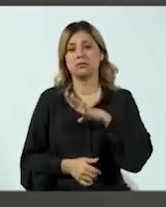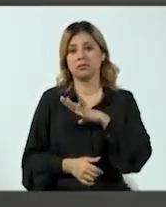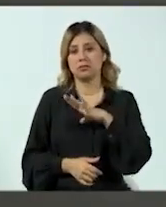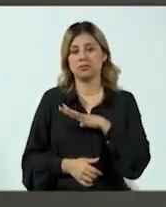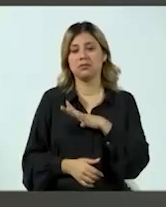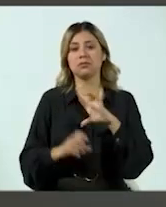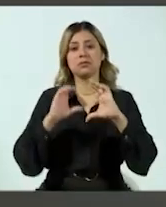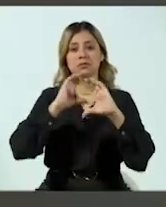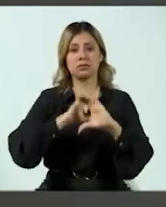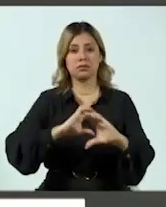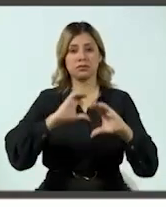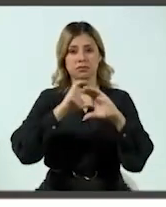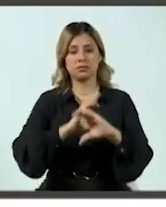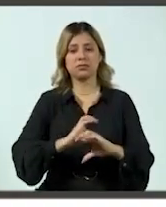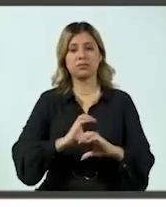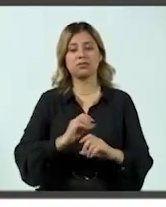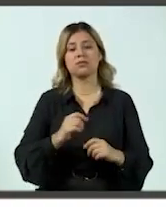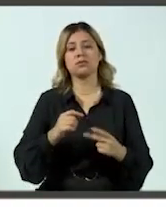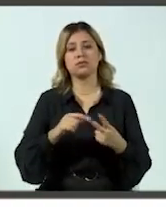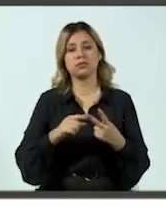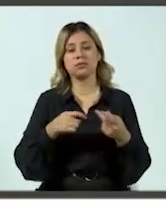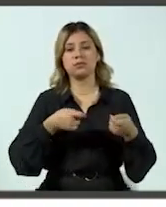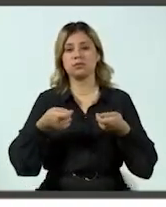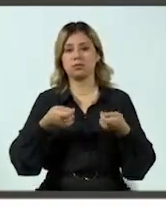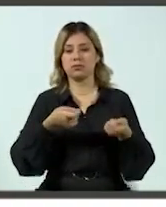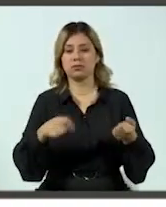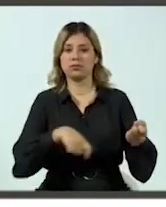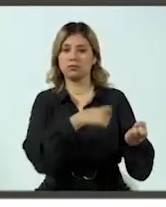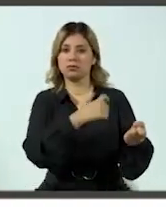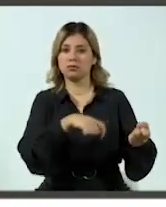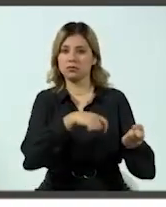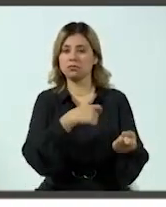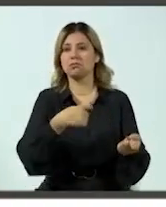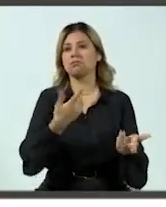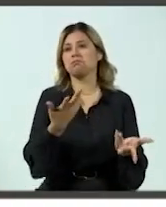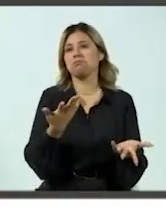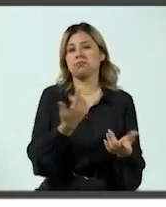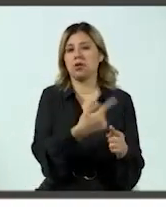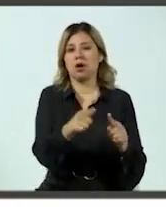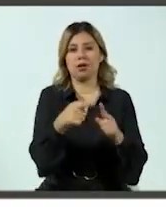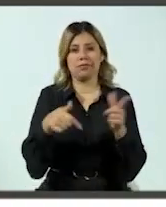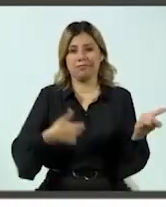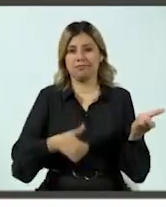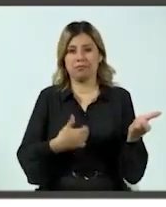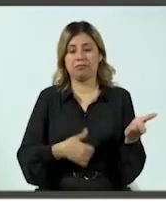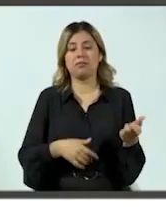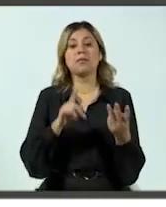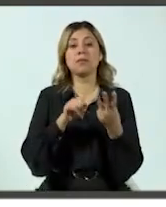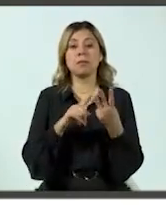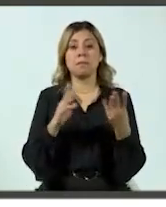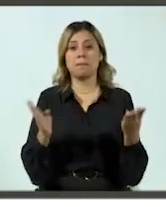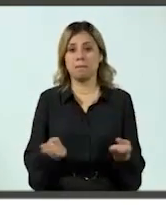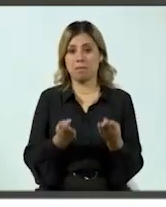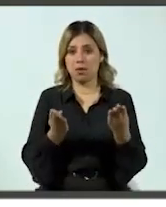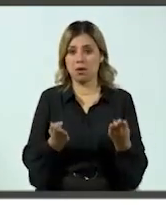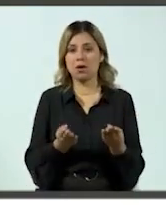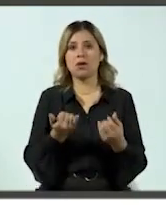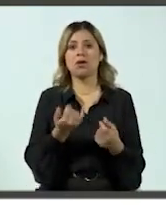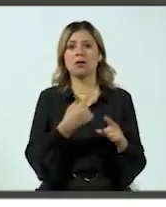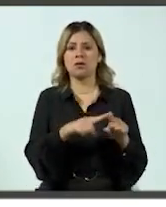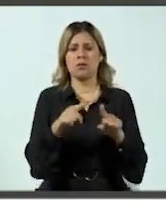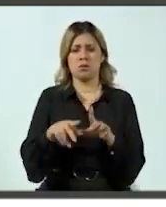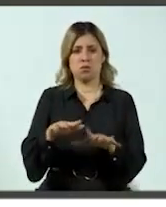canto dominio de instrumentos baile Pero la verdad es que nos sorprenden mucho porque sí hemos tenido presentaciones y montajes de